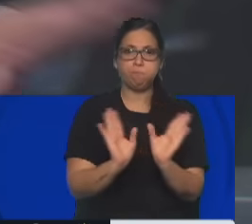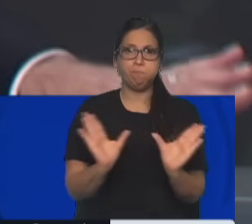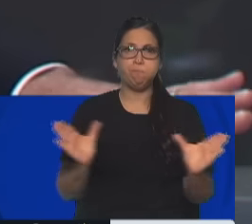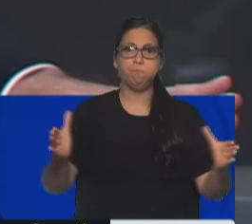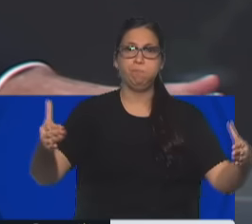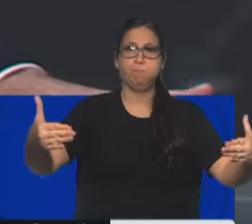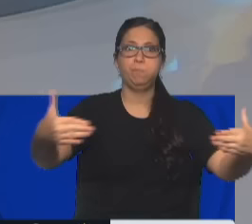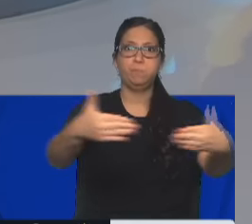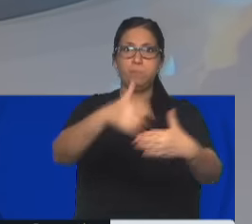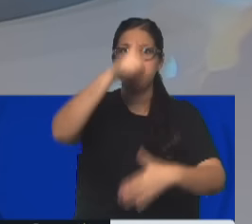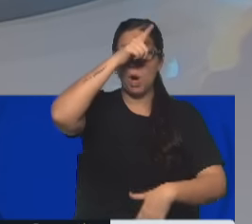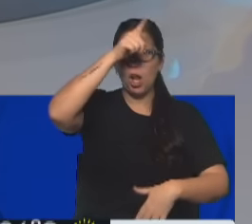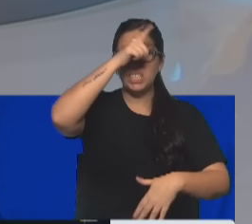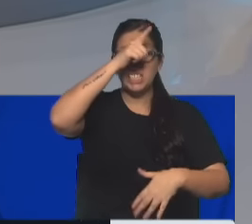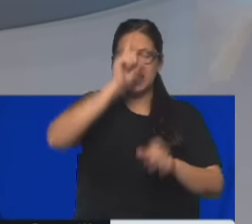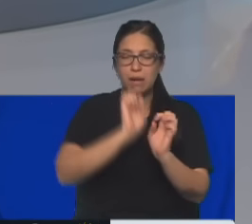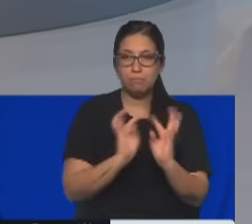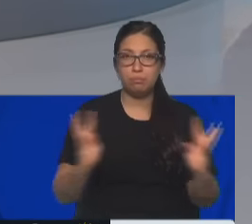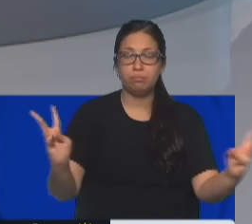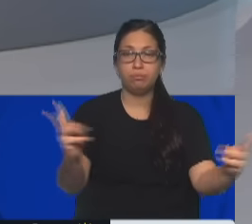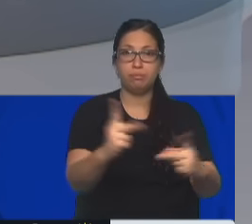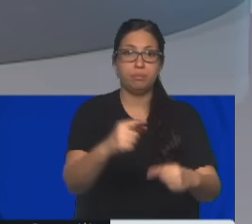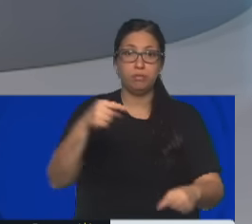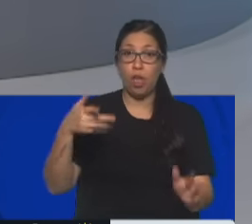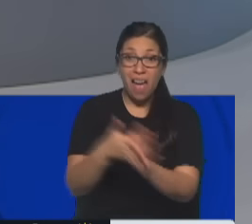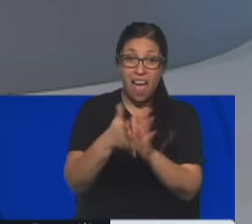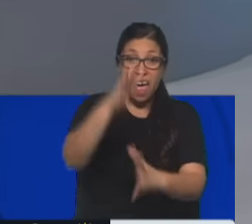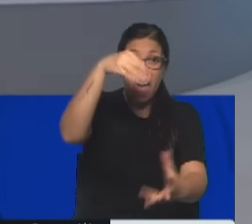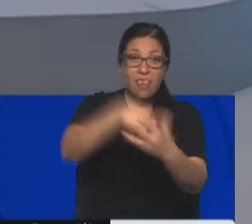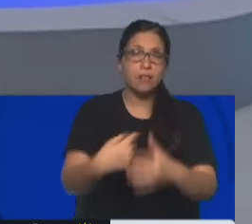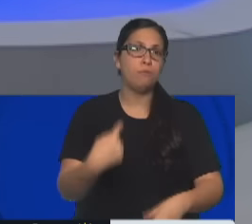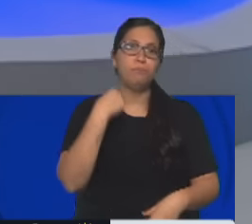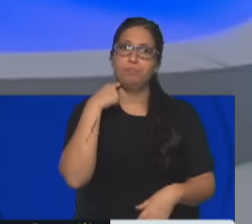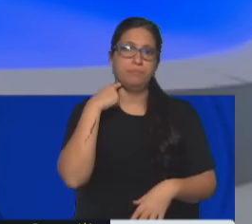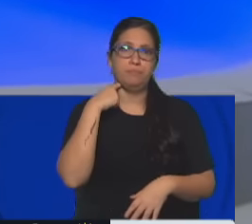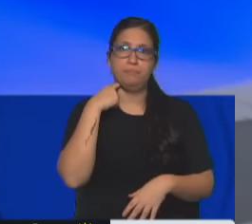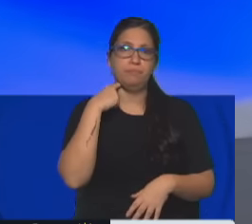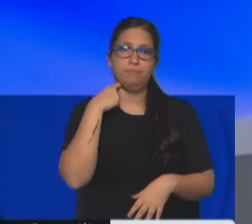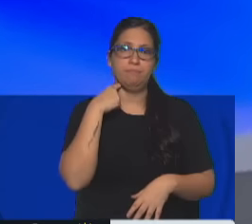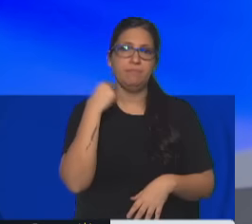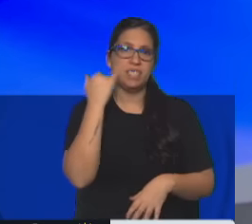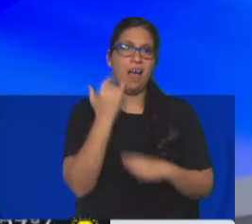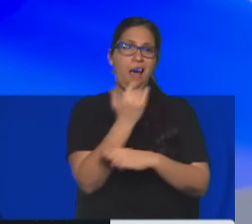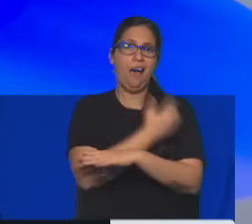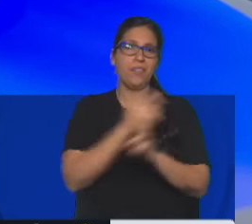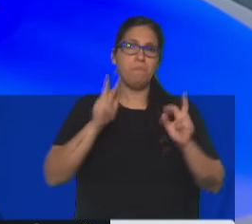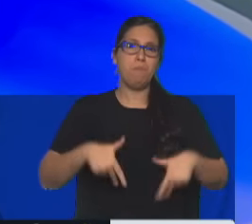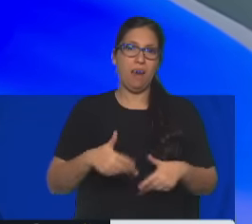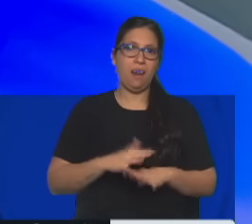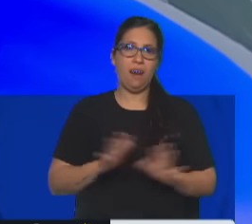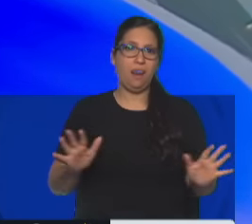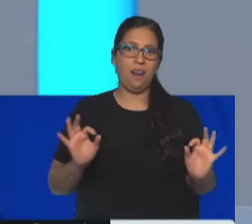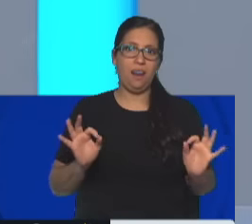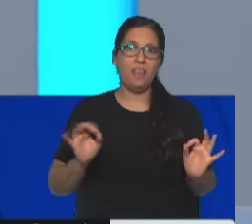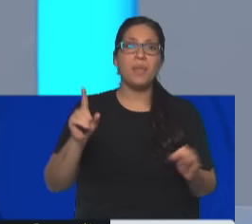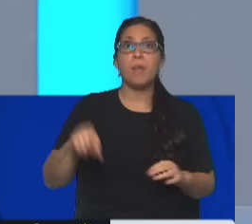estrategia diferente, muy diferente. Sí, así es, o muy más planificada, digamos. Claro, bueno, con cierta planificación. Sí, pero llegó también a esta